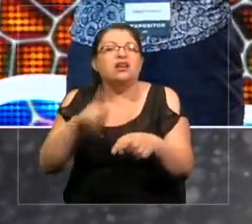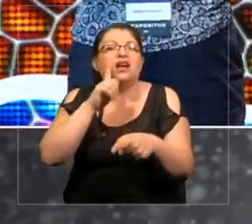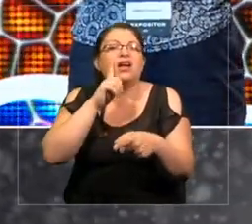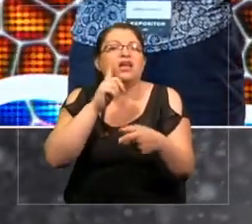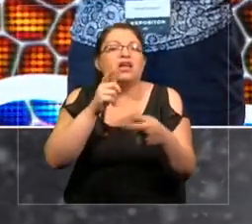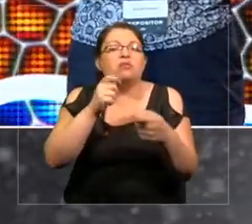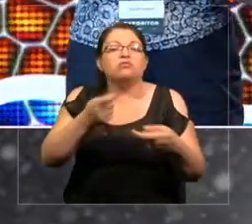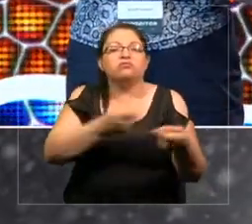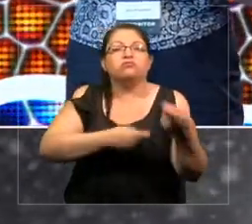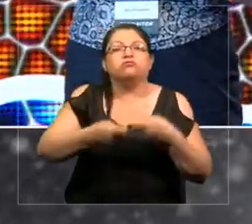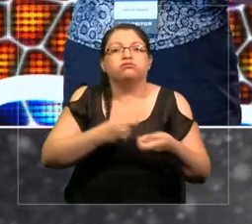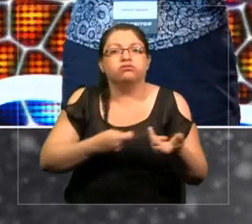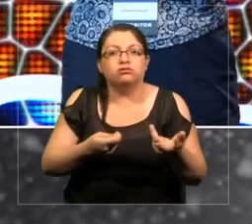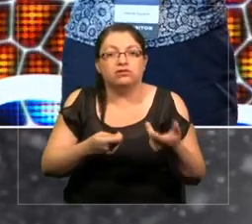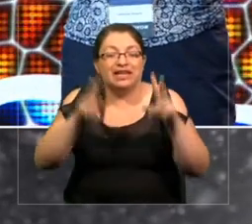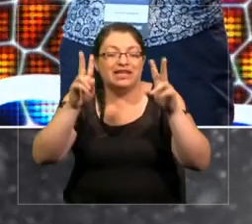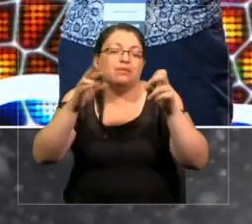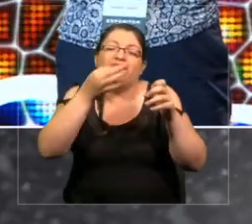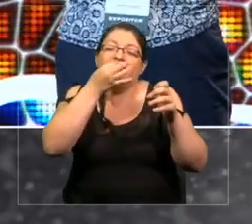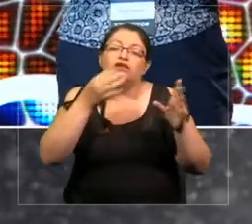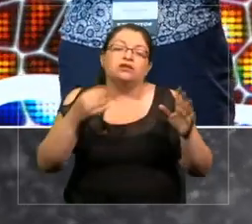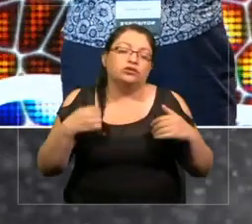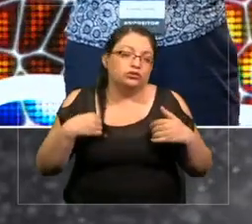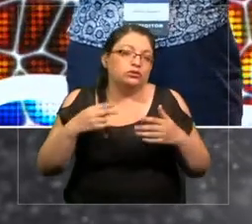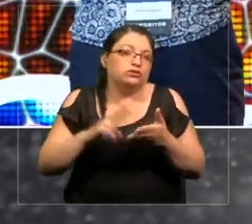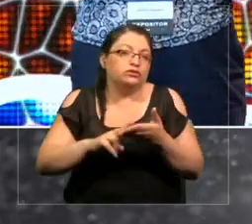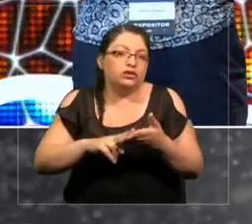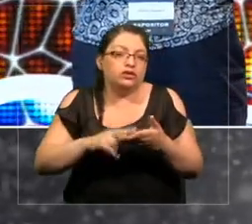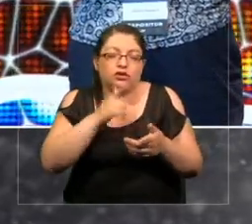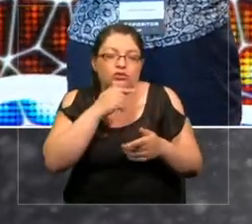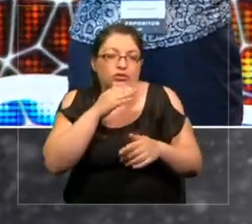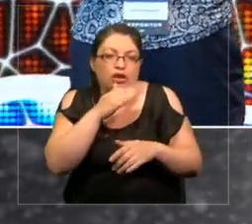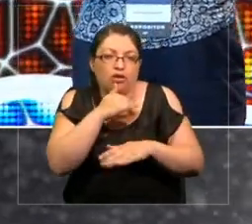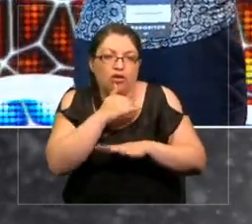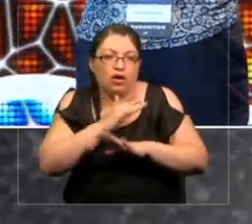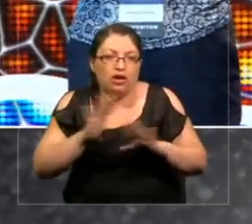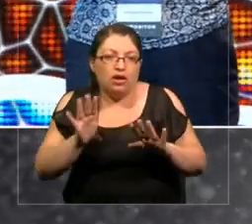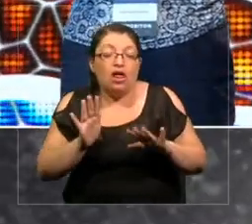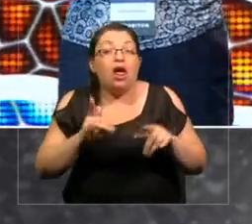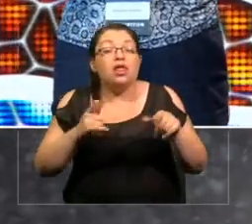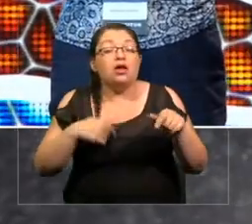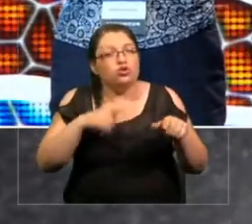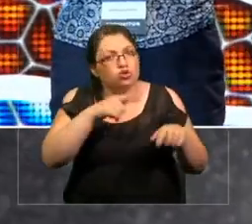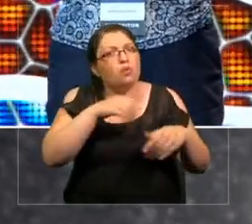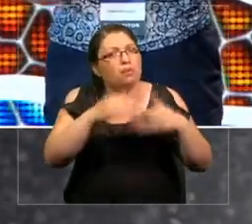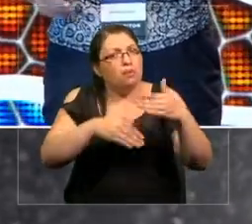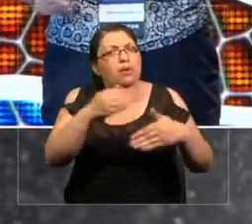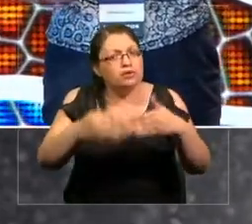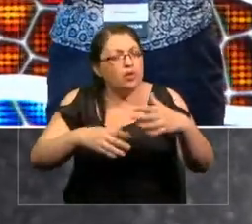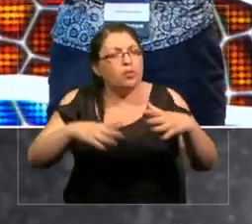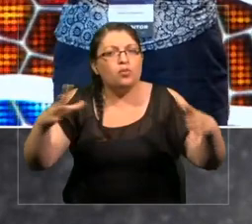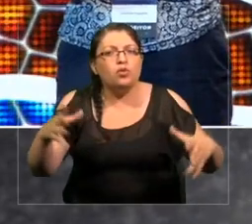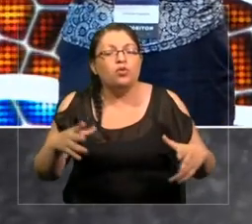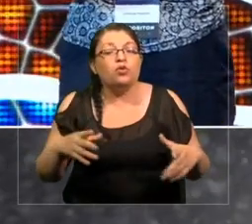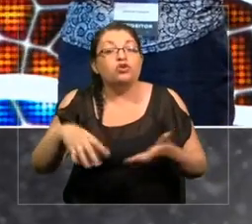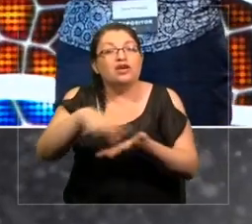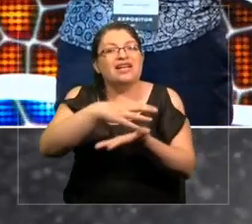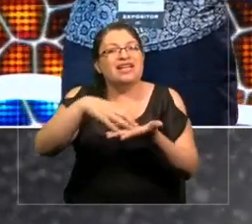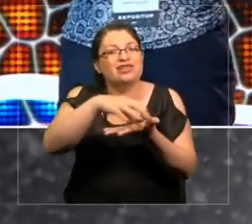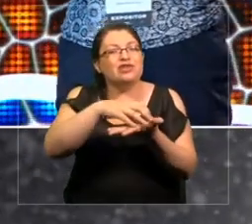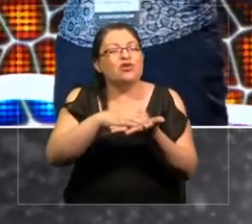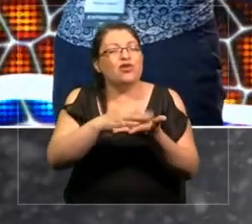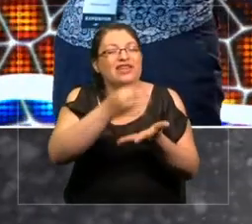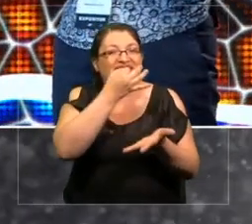o sea el tema verde o sea yo no tengo ninguna duda acerca de que vamos a avanzar mucho en los próximos años en la ciudad verde